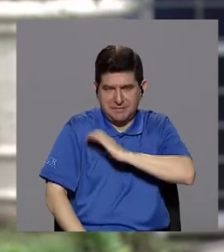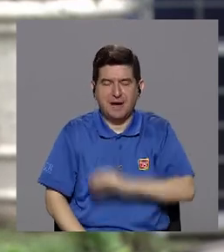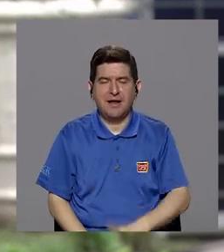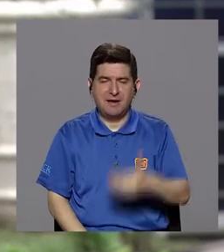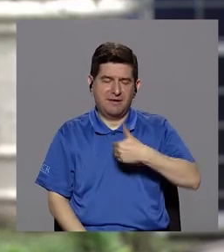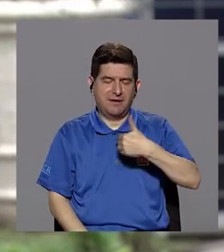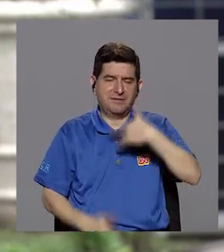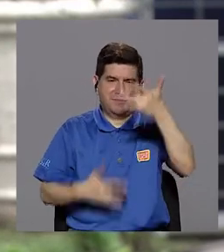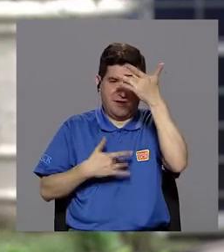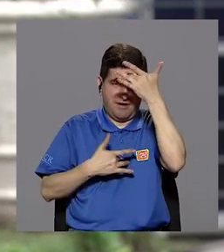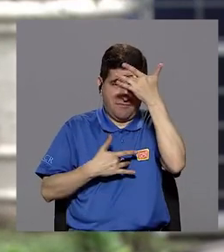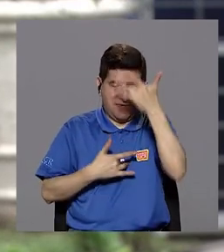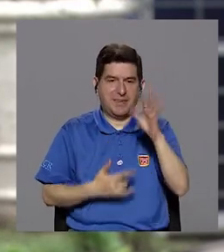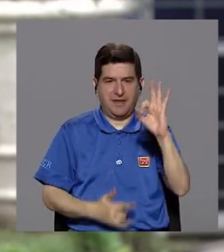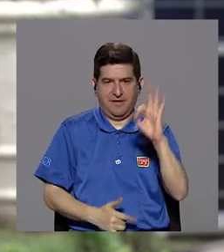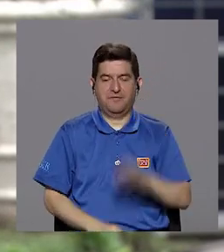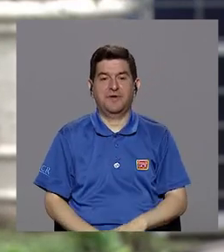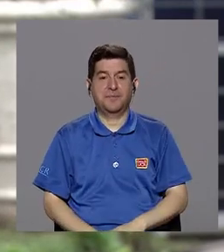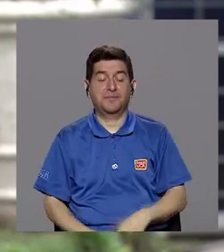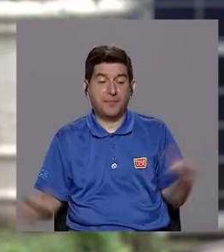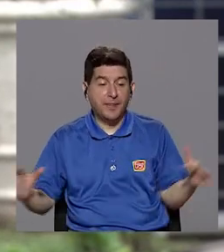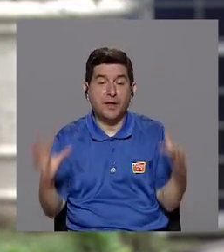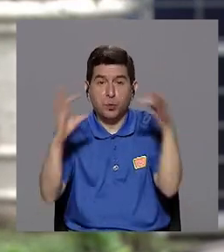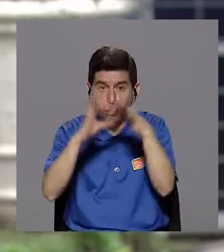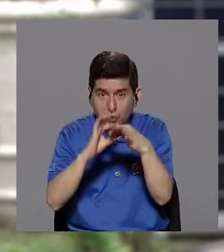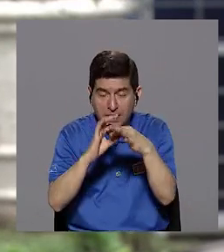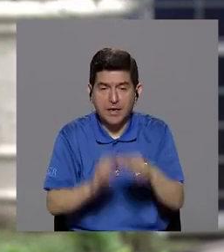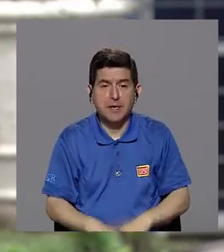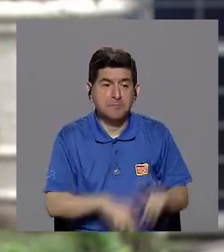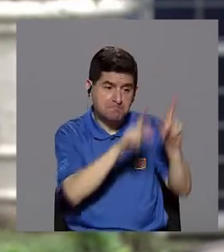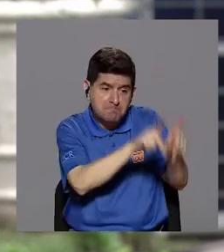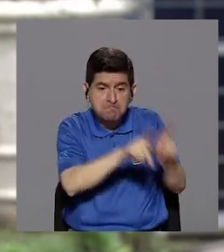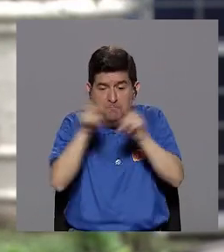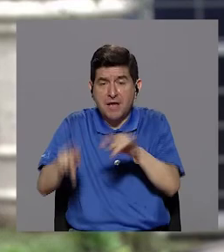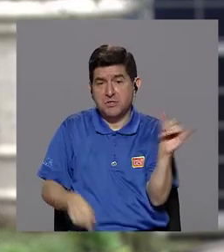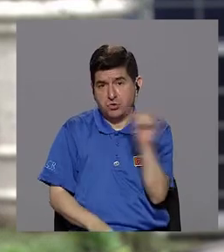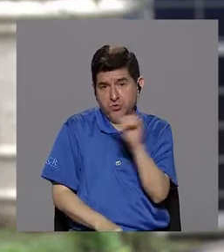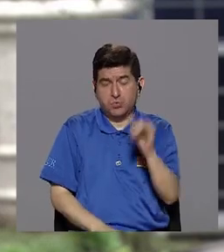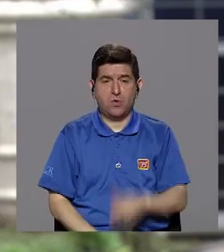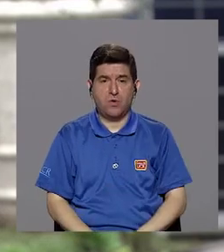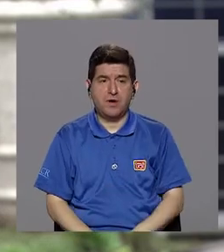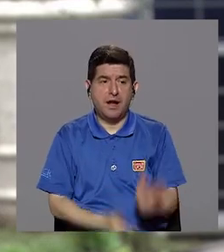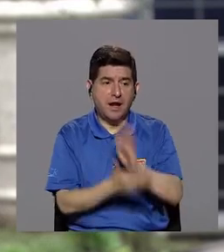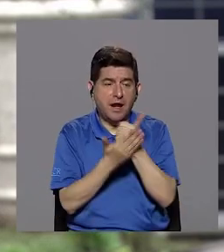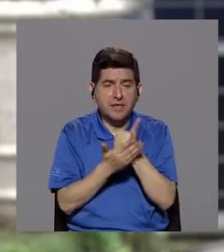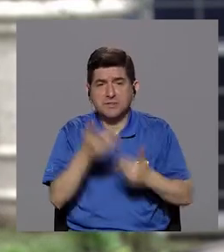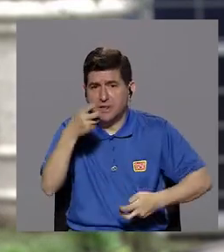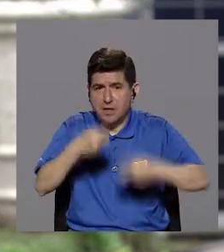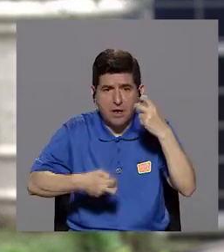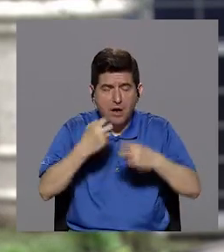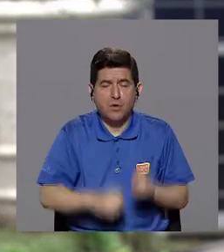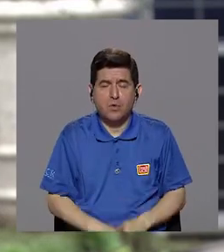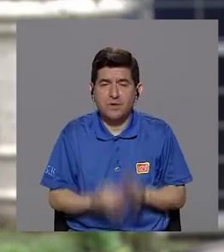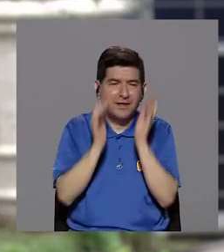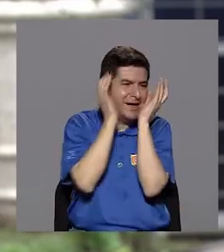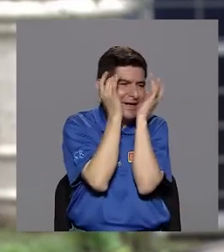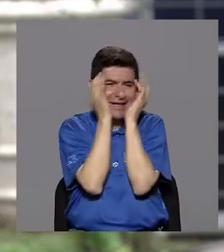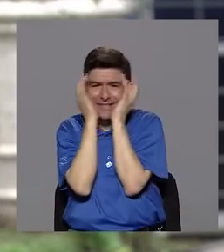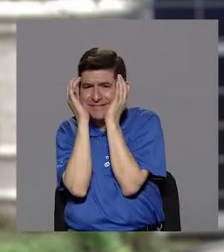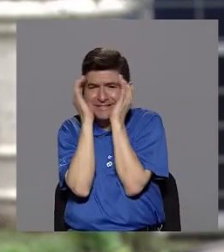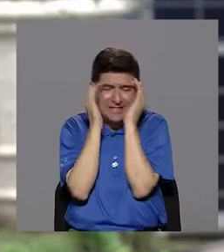de la enfermedad. Asociado a esto, algunas personas también tienen algunos trastornos de